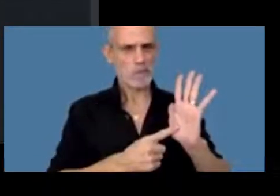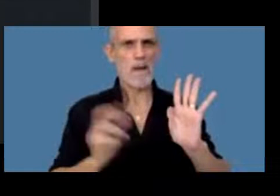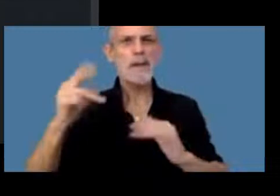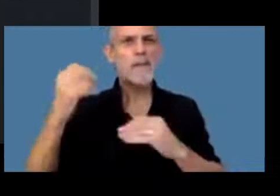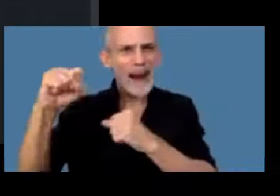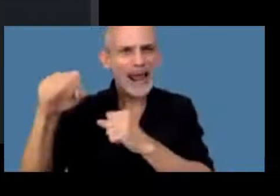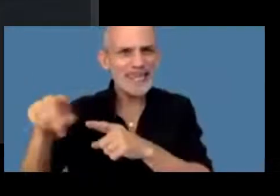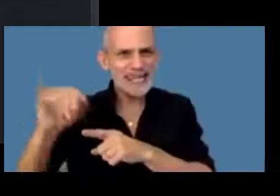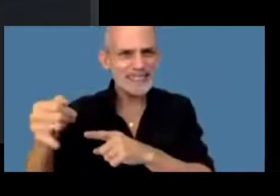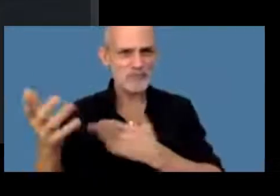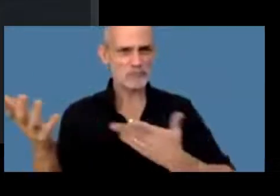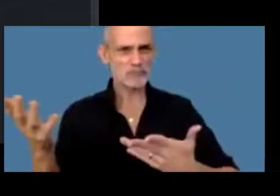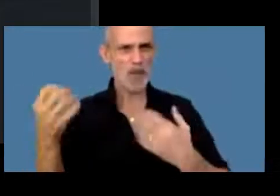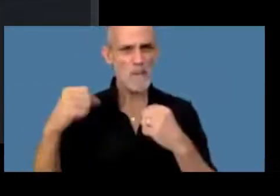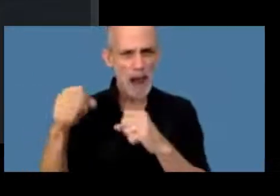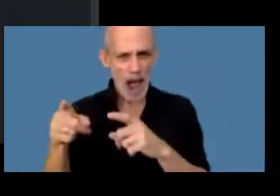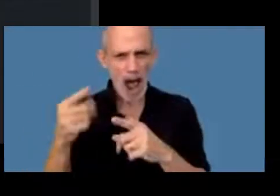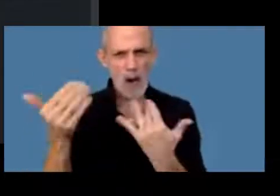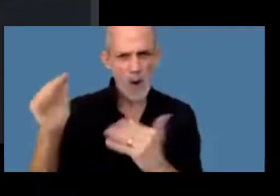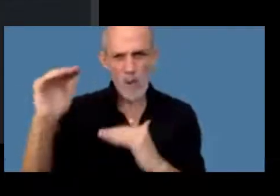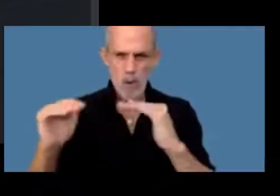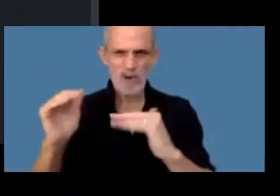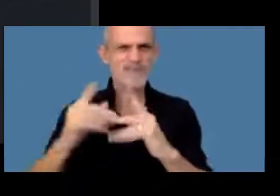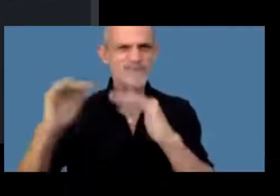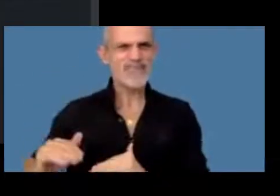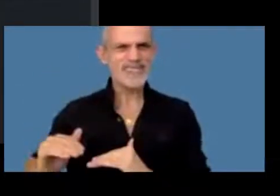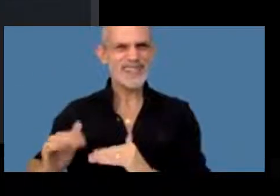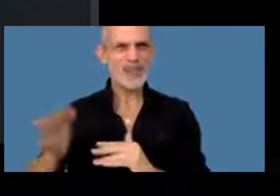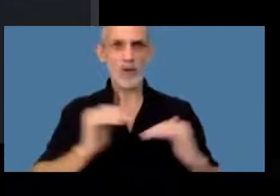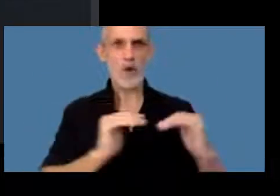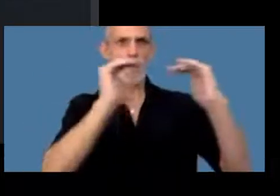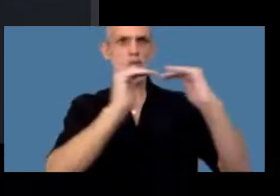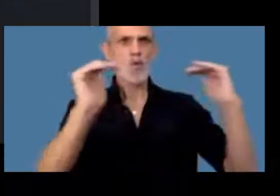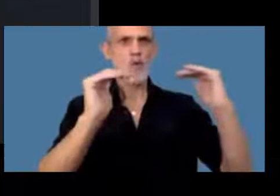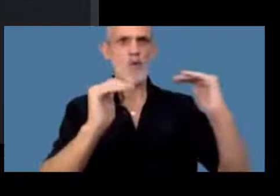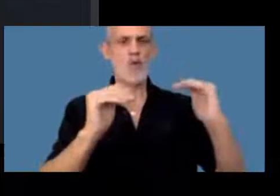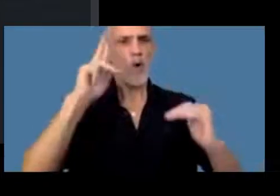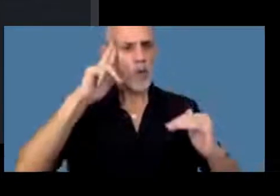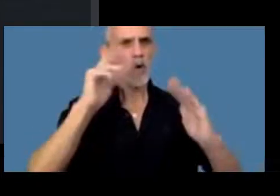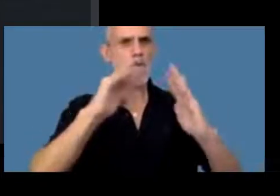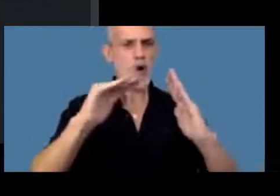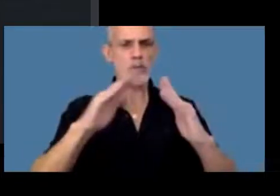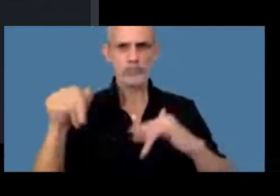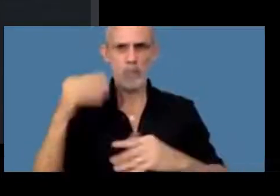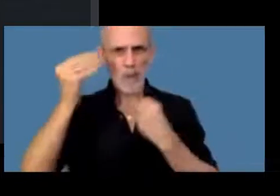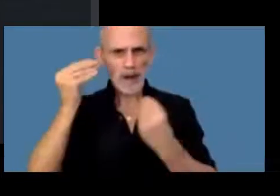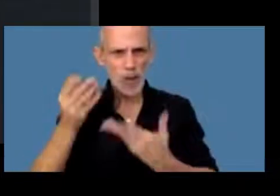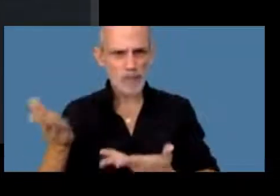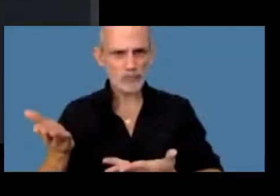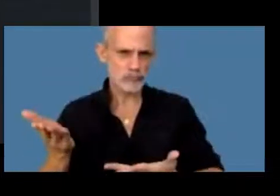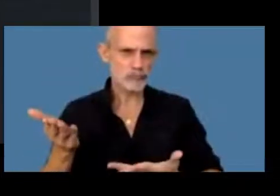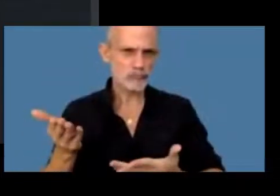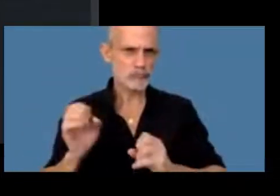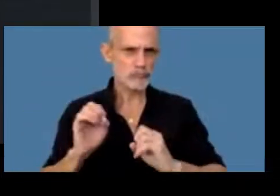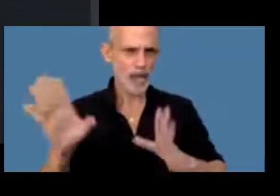pero lo permite la práctica. Entonces hemos descendido, digamos, a un nivel que es preocupante, ¿no? En cuanto al tema. Y esto